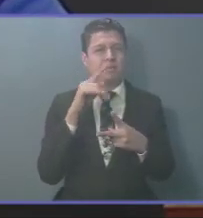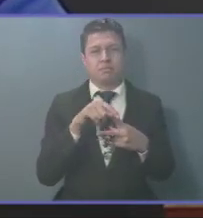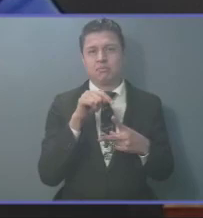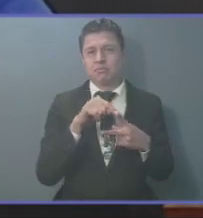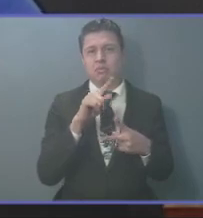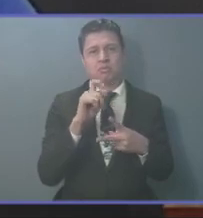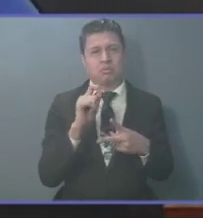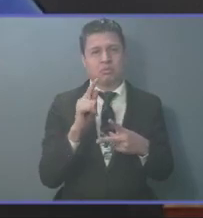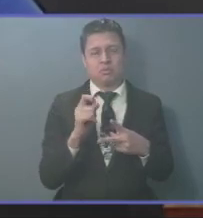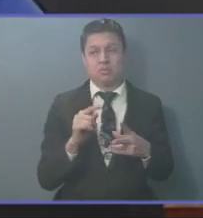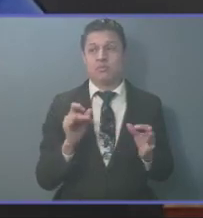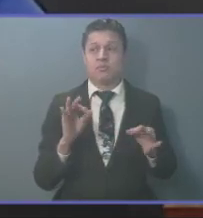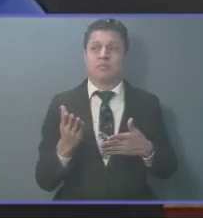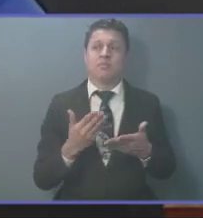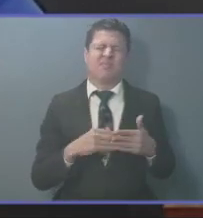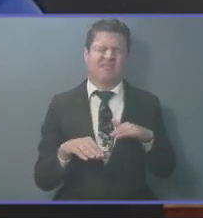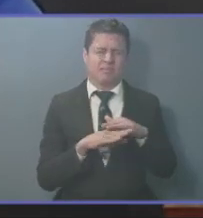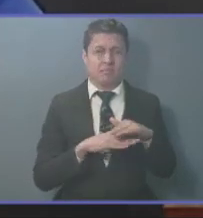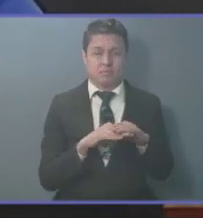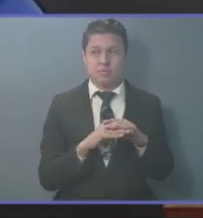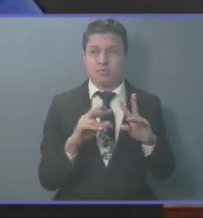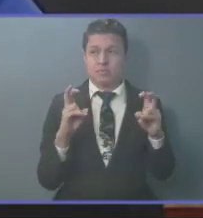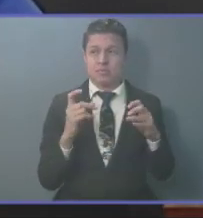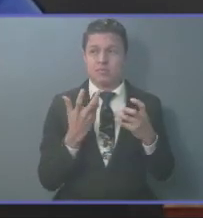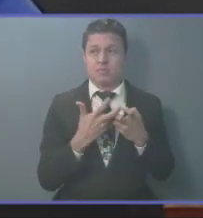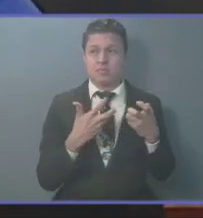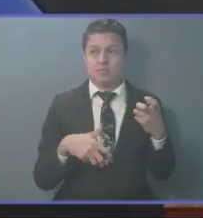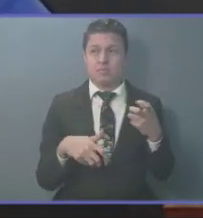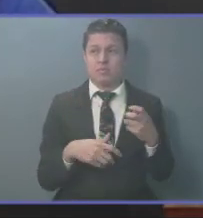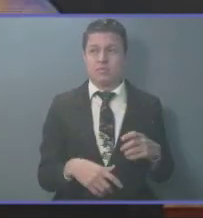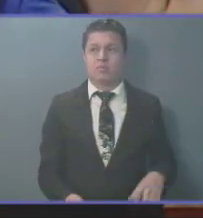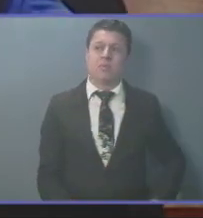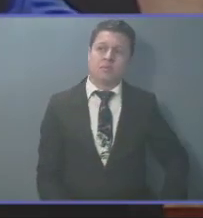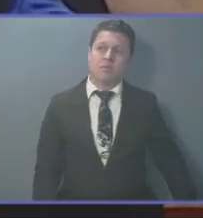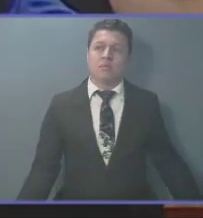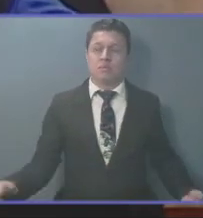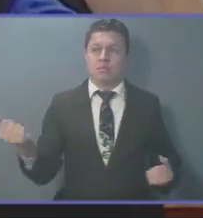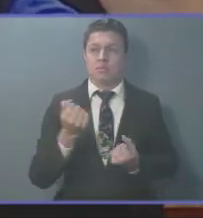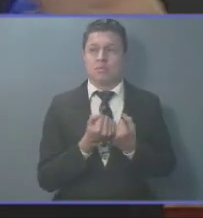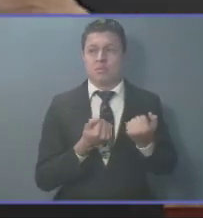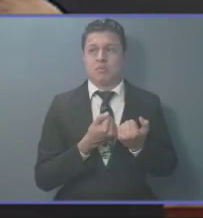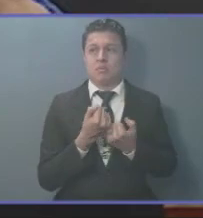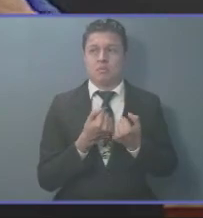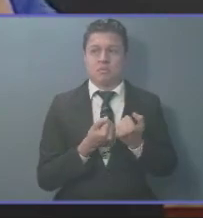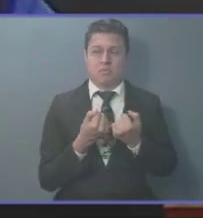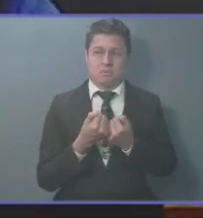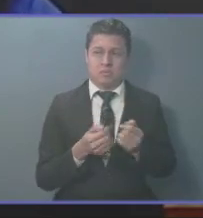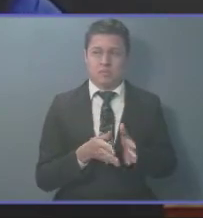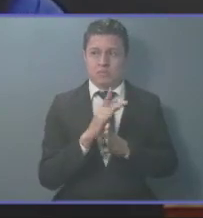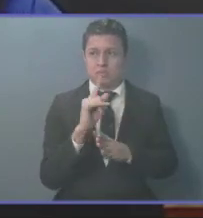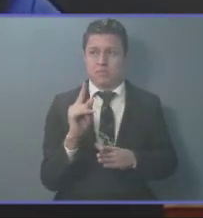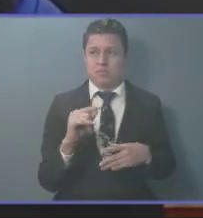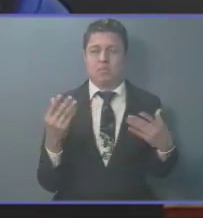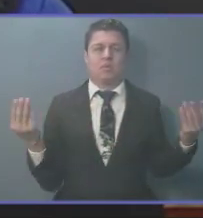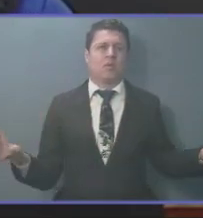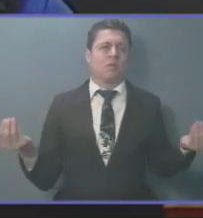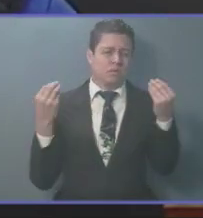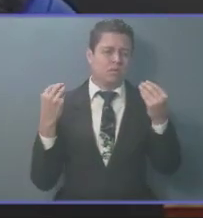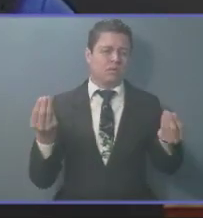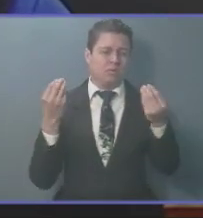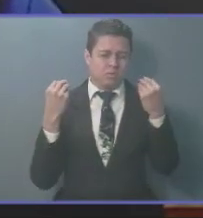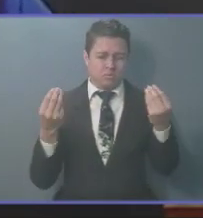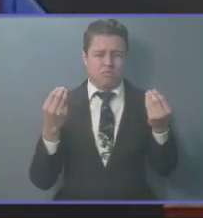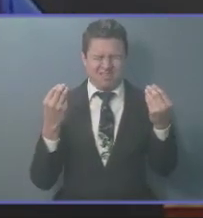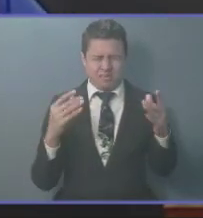lo sustentan en la vulneración del principio de colaboración interorgánica. ¿Cómo nos